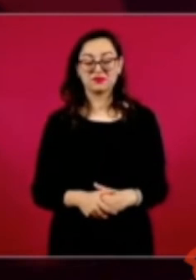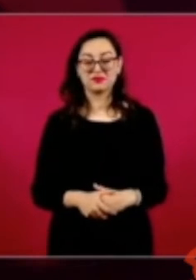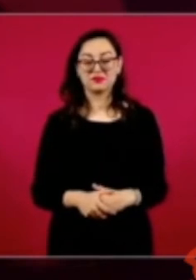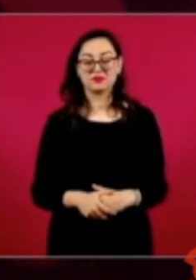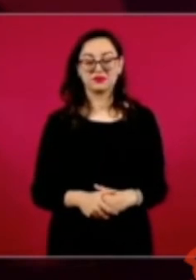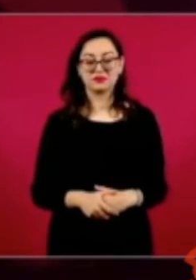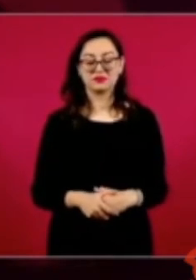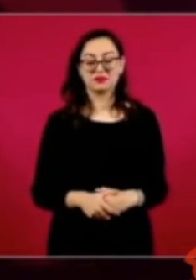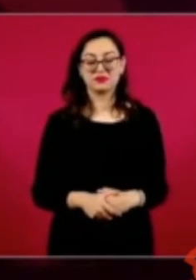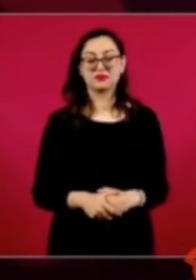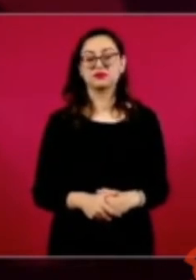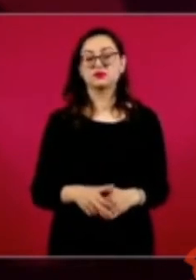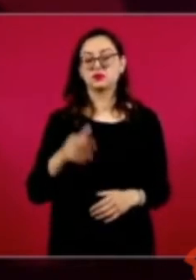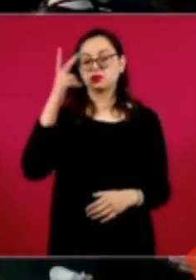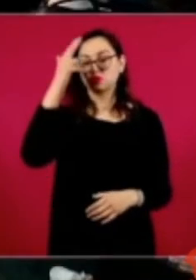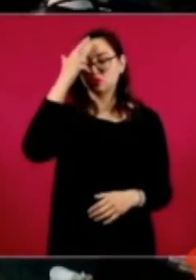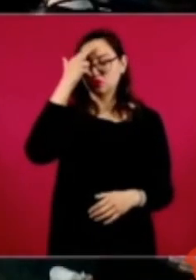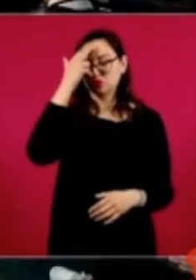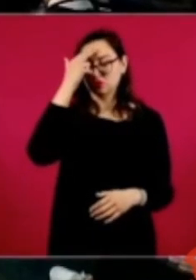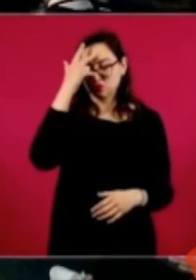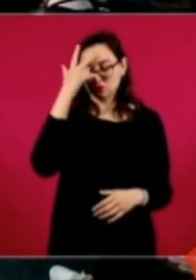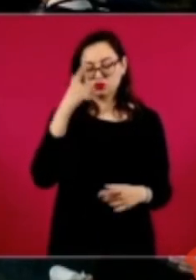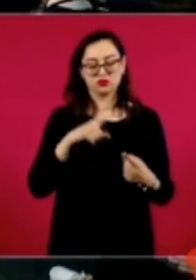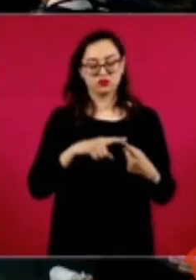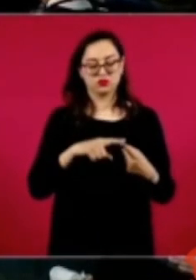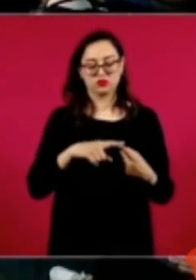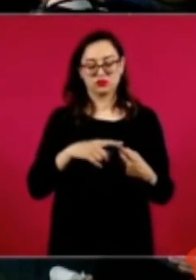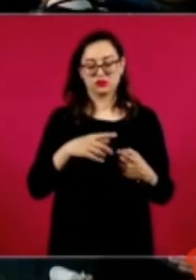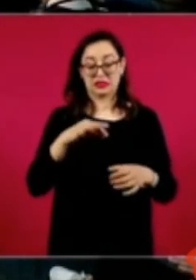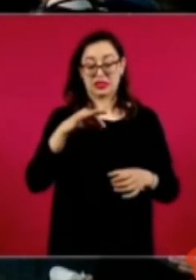Porfirio creó el tapado